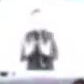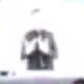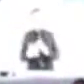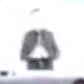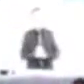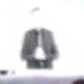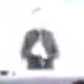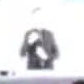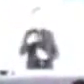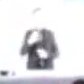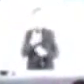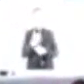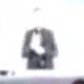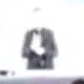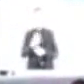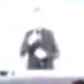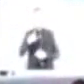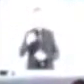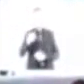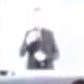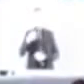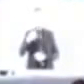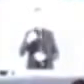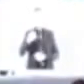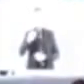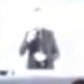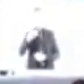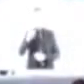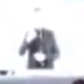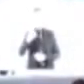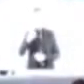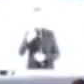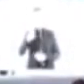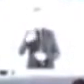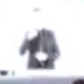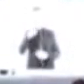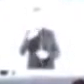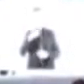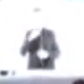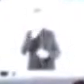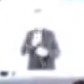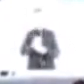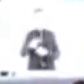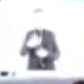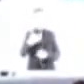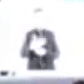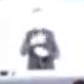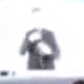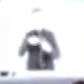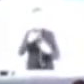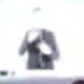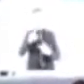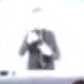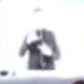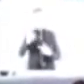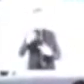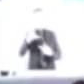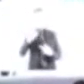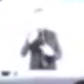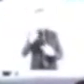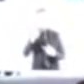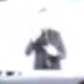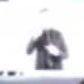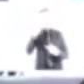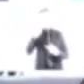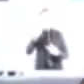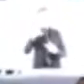al licenciado Luis Ernesto Ayala Torres, secretario de Gobierno. Gracias, señor. Al licenciado Álvaro Cabeza de Vaca Pendini, secretario de Seguridad